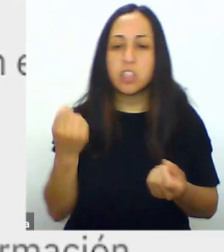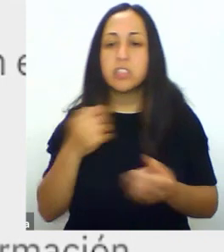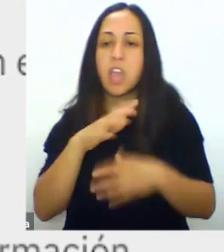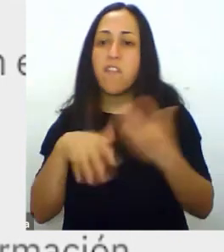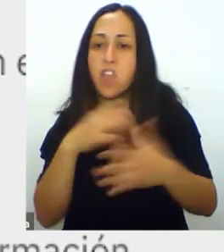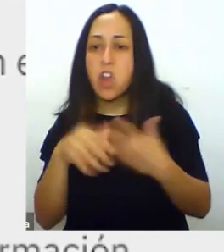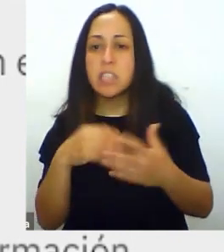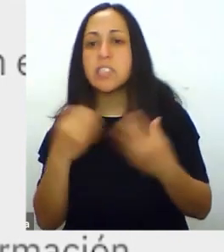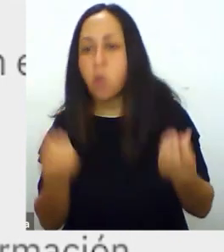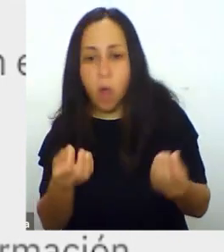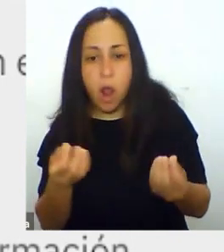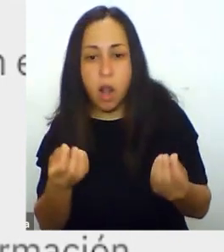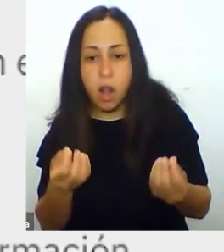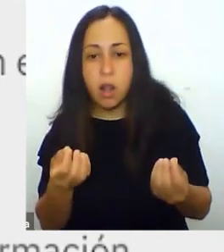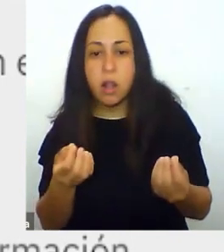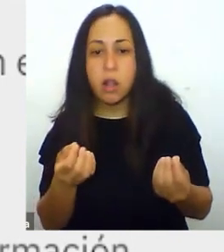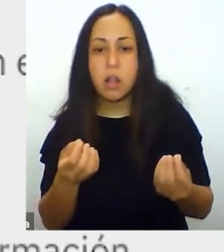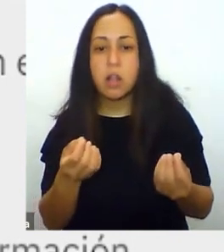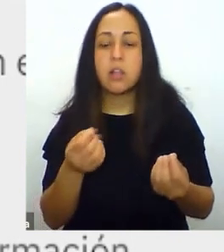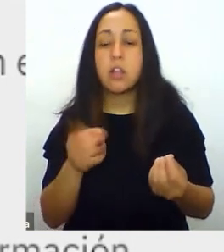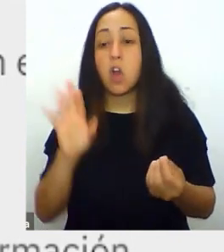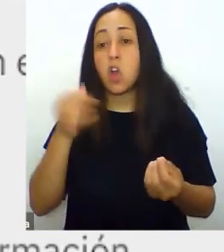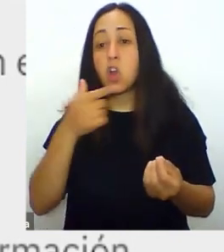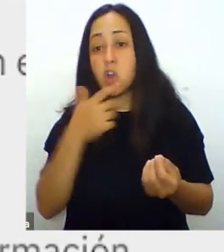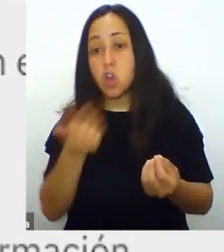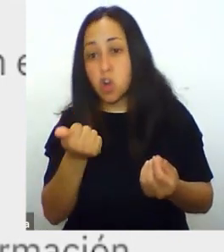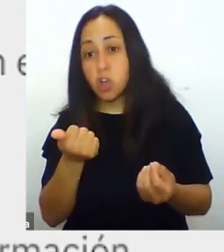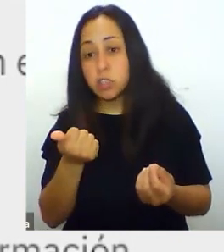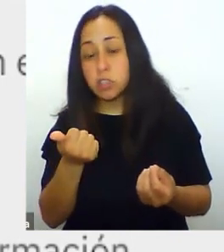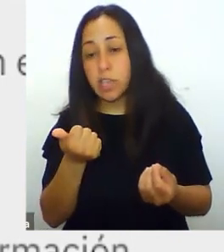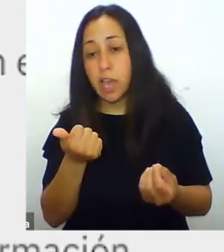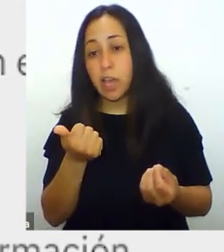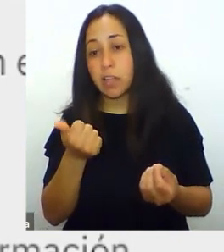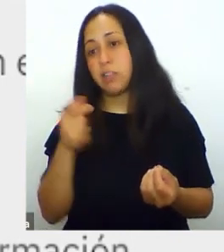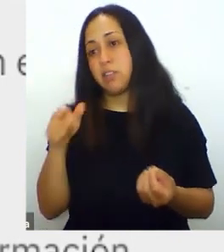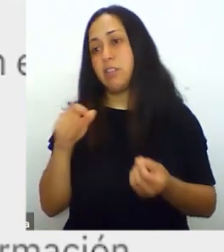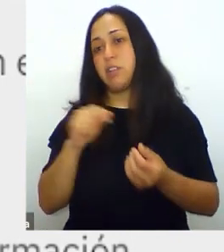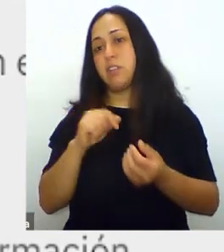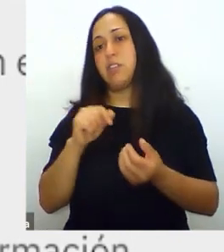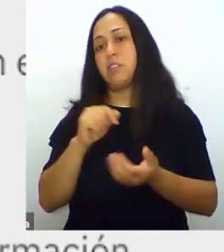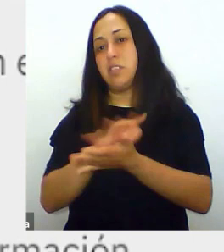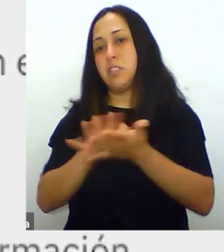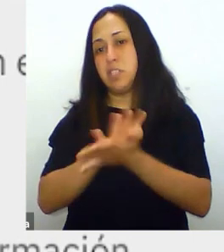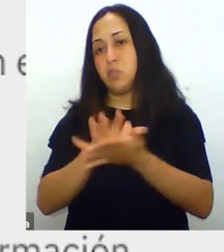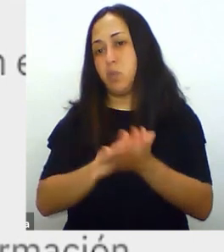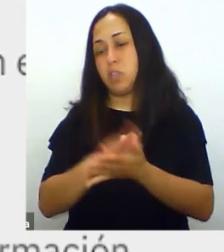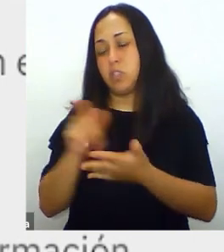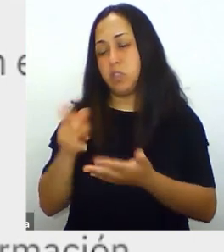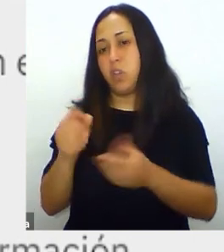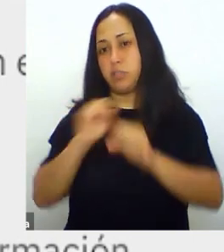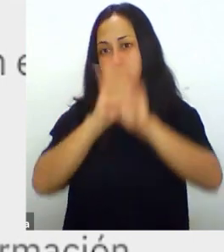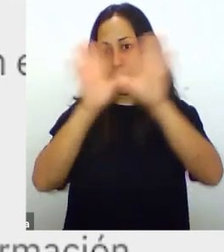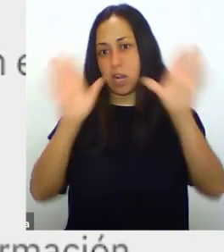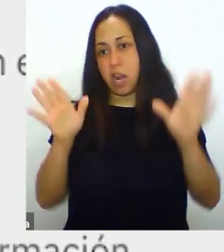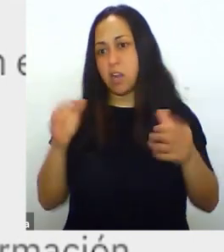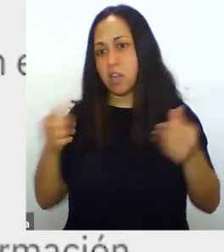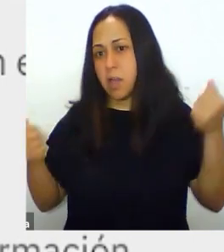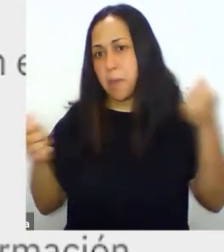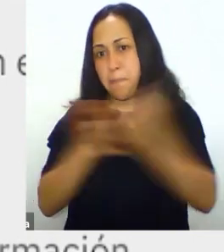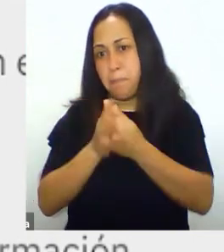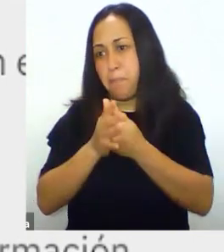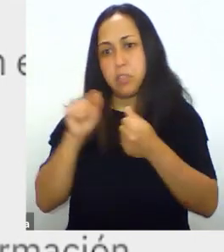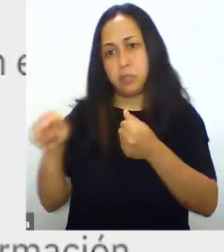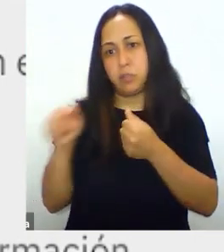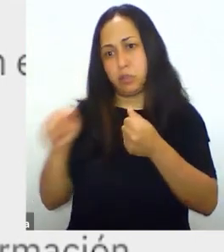la violencia es que aunque Rosa está con esta situación que claramente es ilegal, que claramente tiene un impacto